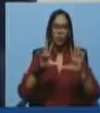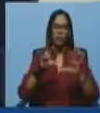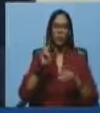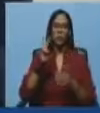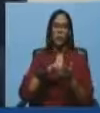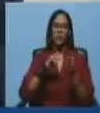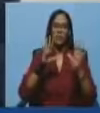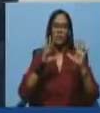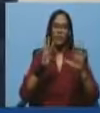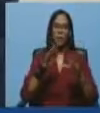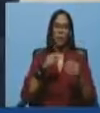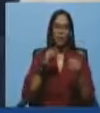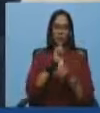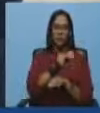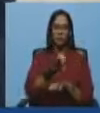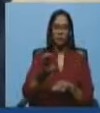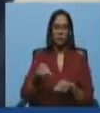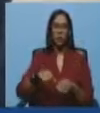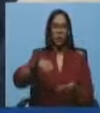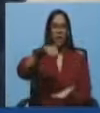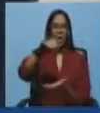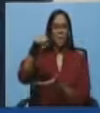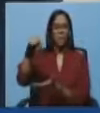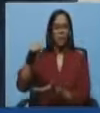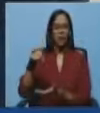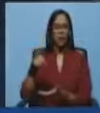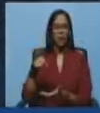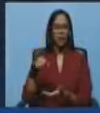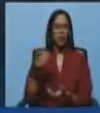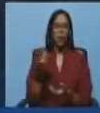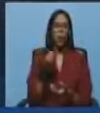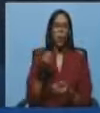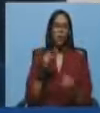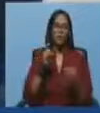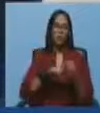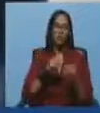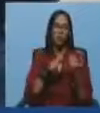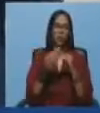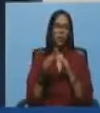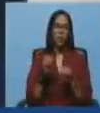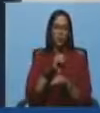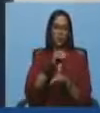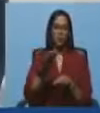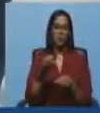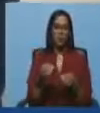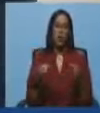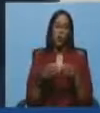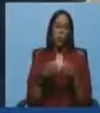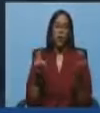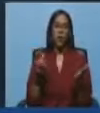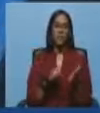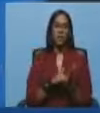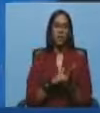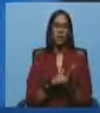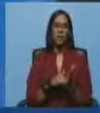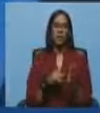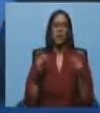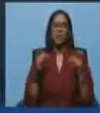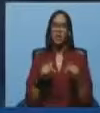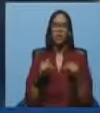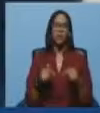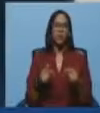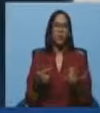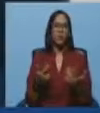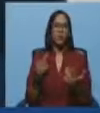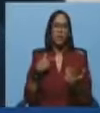los CLAP. Es así. ¿Cómo se asocia una comunidad para distribuir los CLAP a través de un grupo de WhatsApp? Y esa es una herramienta que